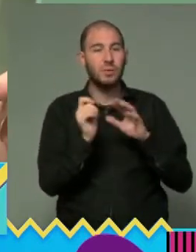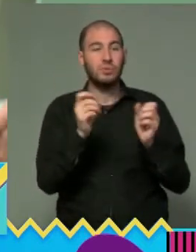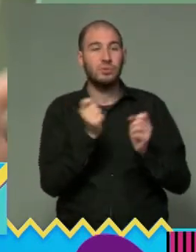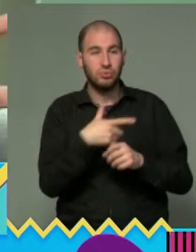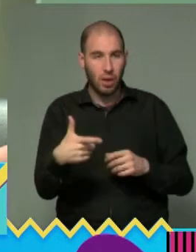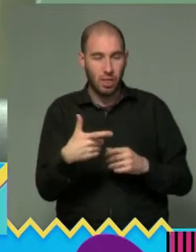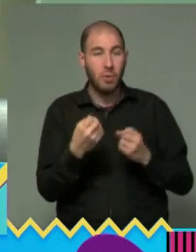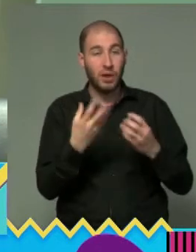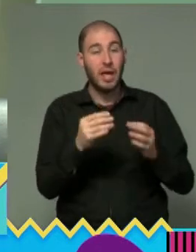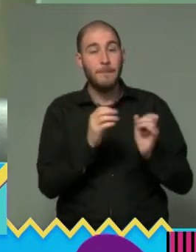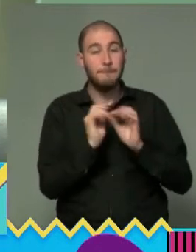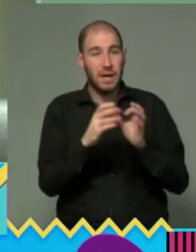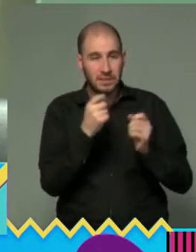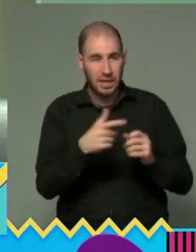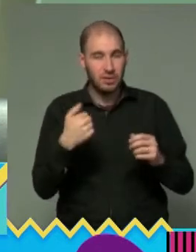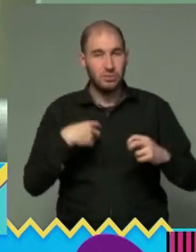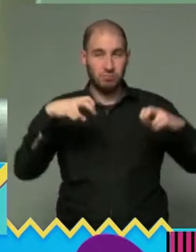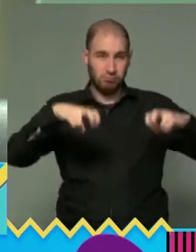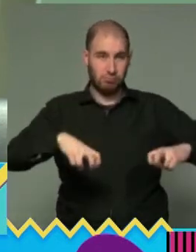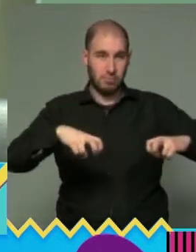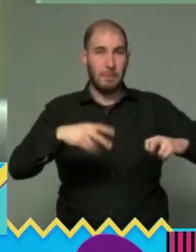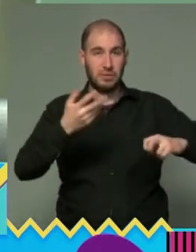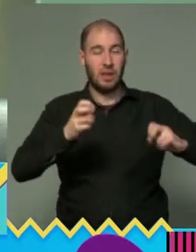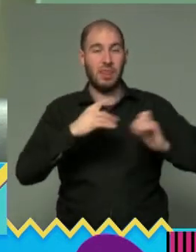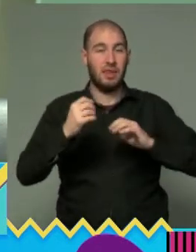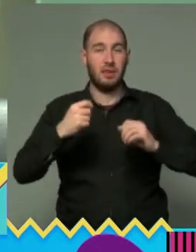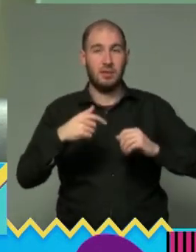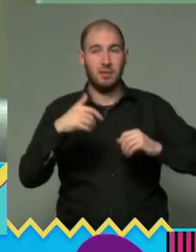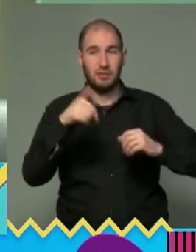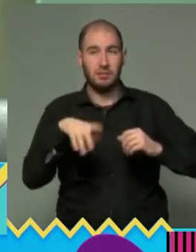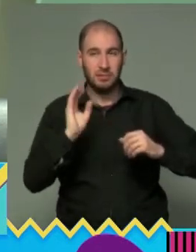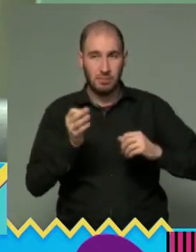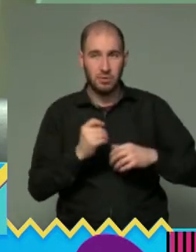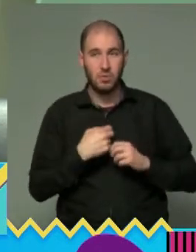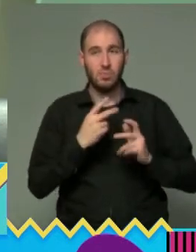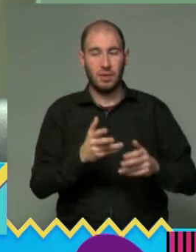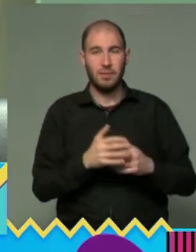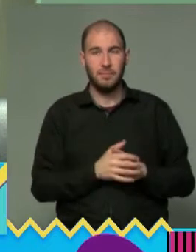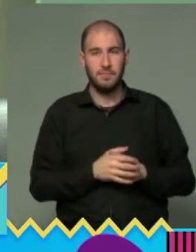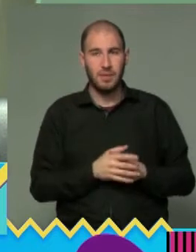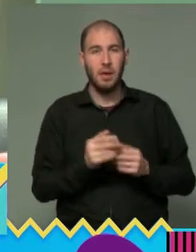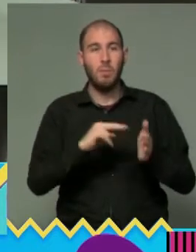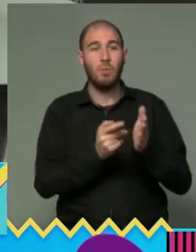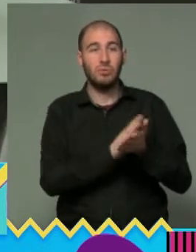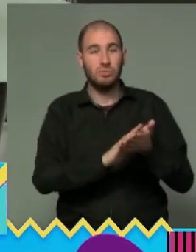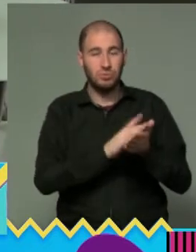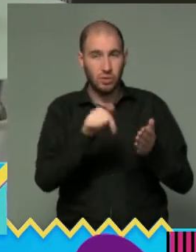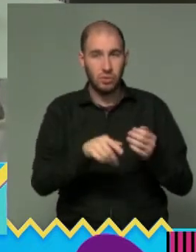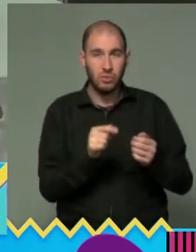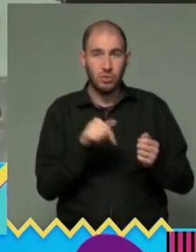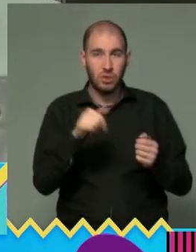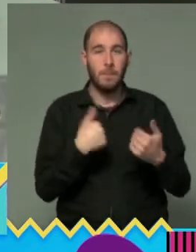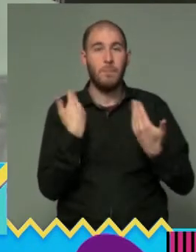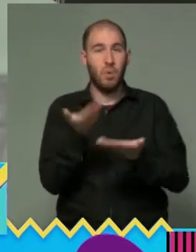paritaria. Porque en la paritaria entonces yo me sentaría frente a los miembros paritarios del gobierno y dirían, ¿saben qué? Para solucionar este problema de fondo nosotros les hacemos